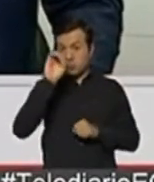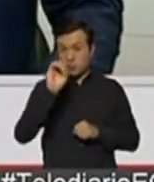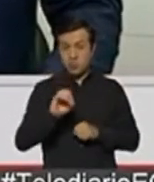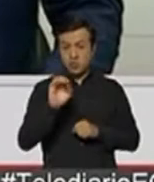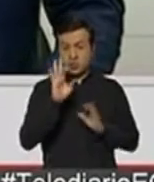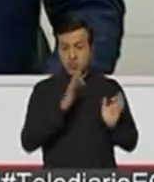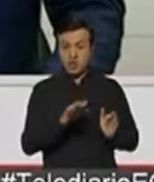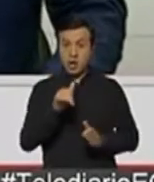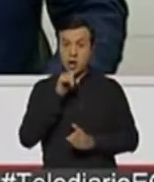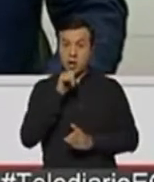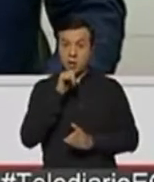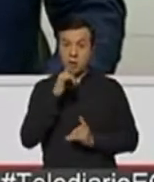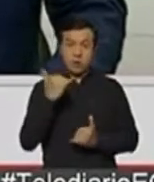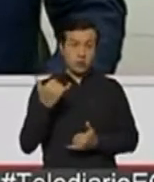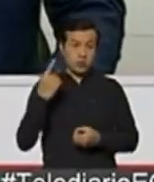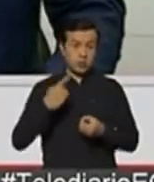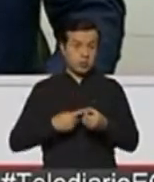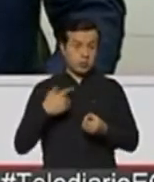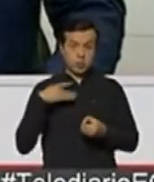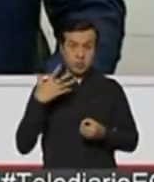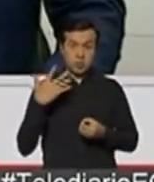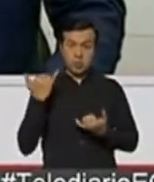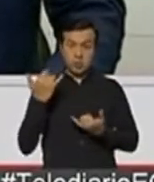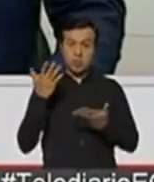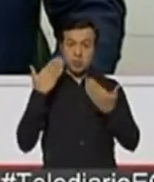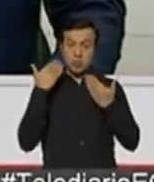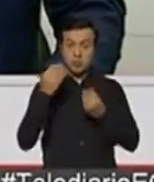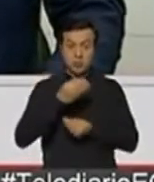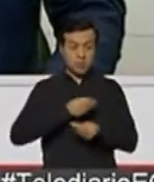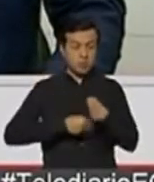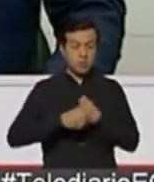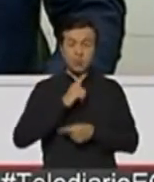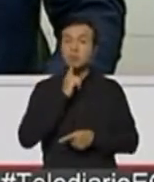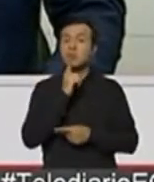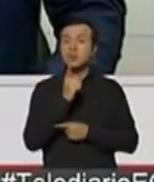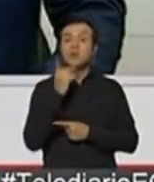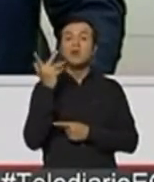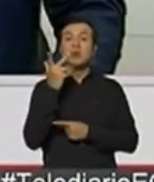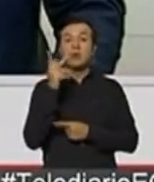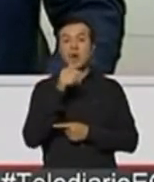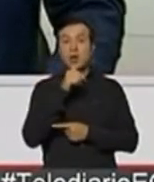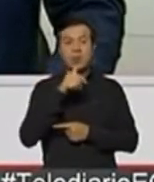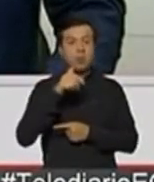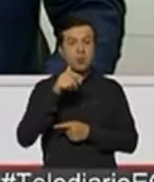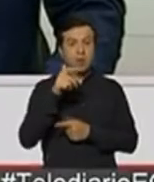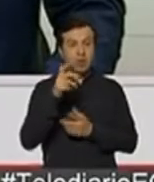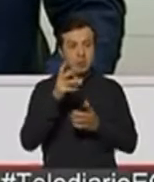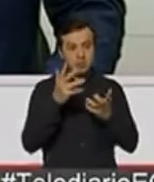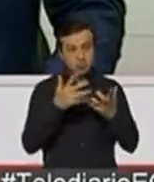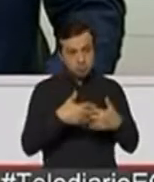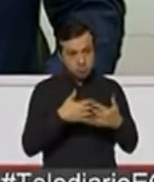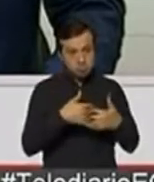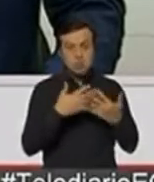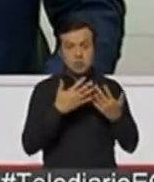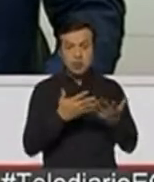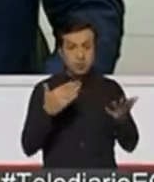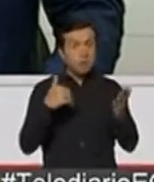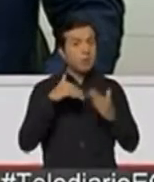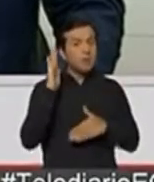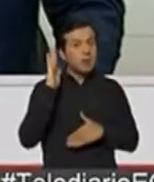Quito no lo hace y Guayaquil en este momento está invirtiendo recursos importantes para una planta de tratamiento. Esos son los niveles de